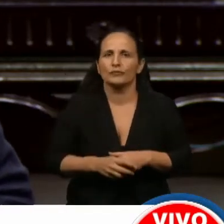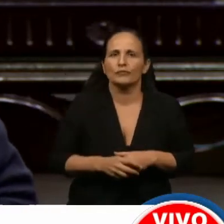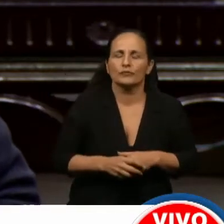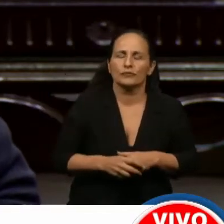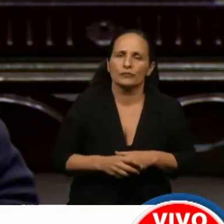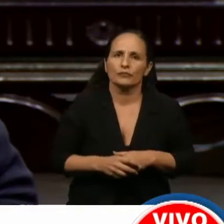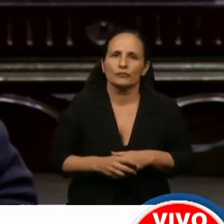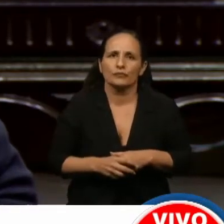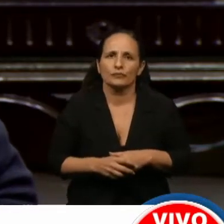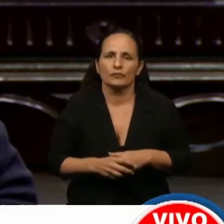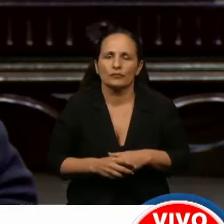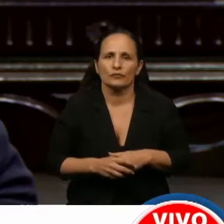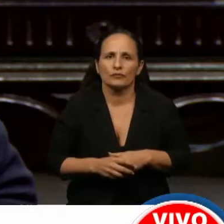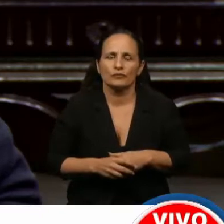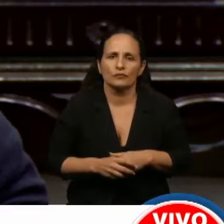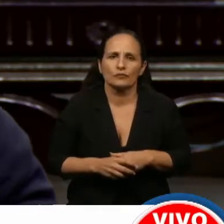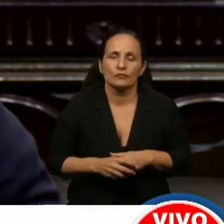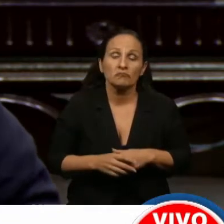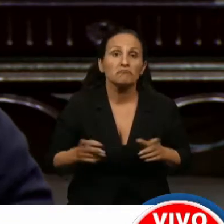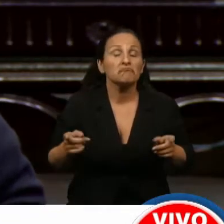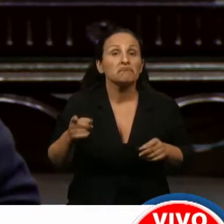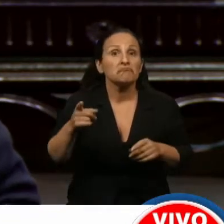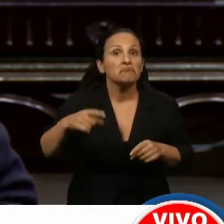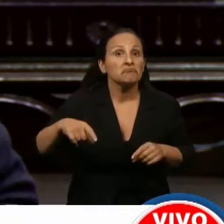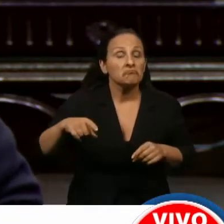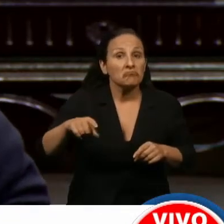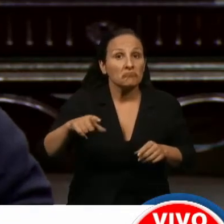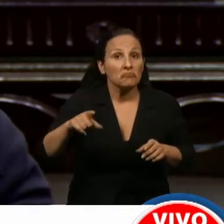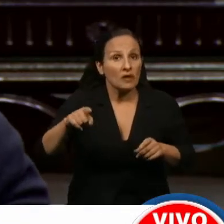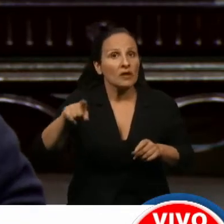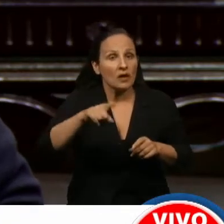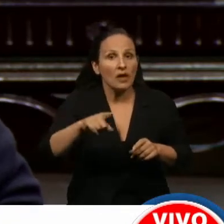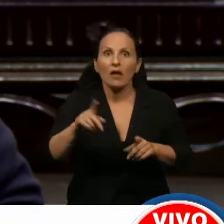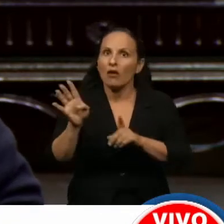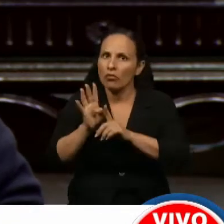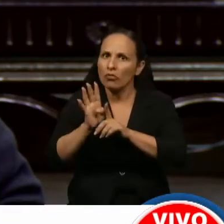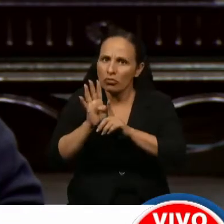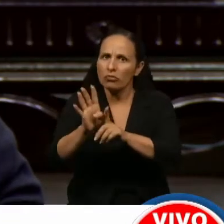E incluso también, y es bueno reconocerlo,